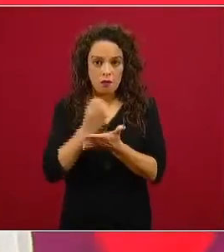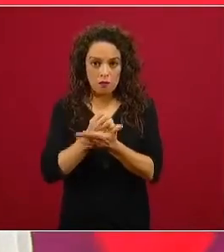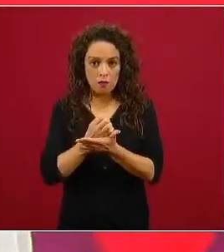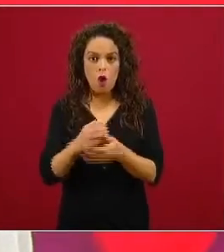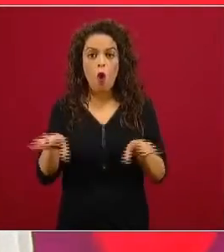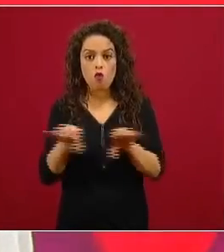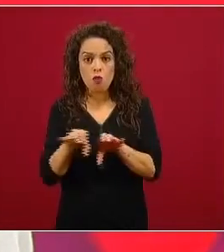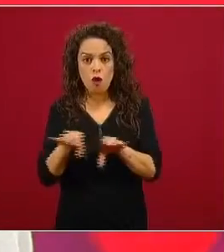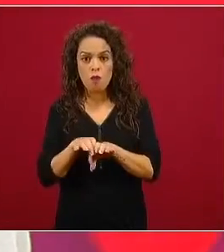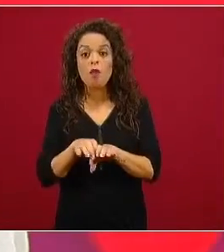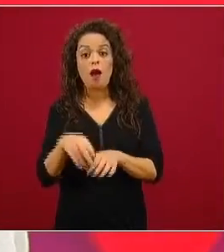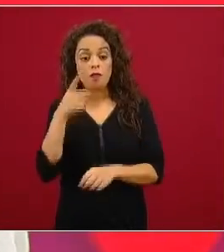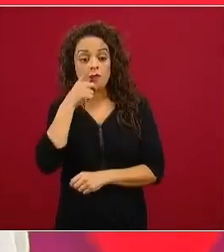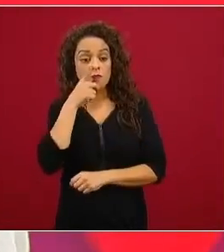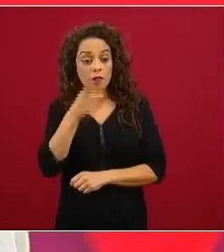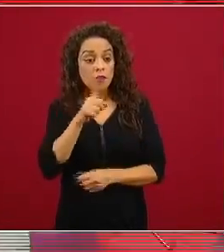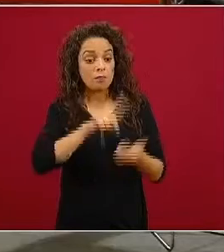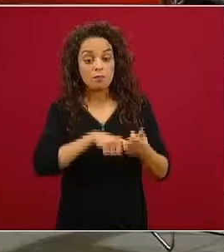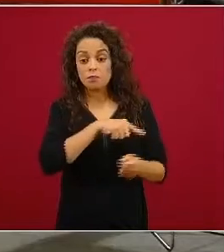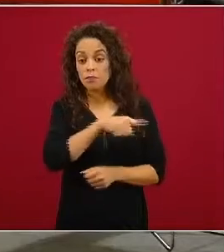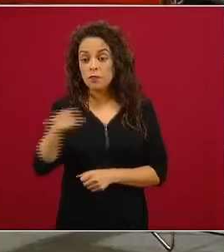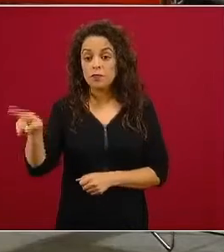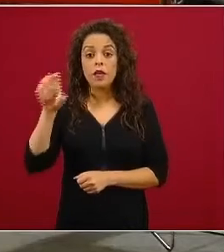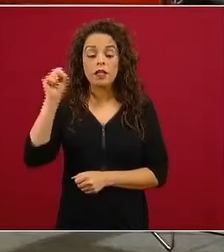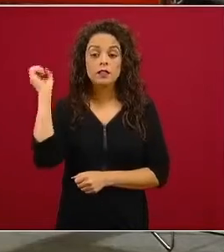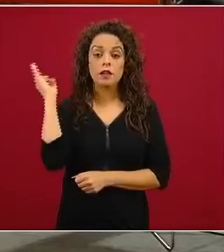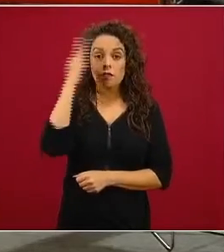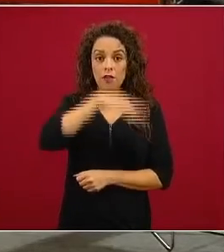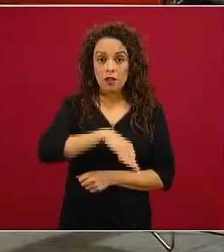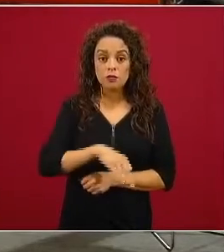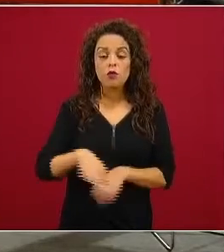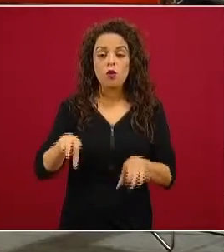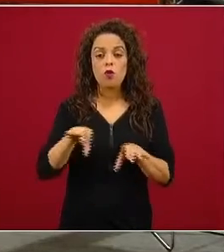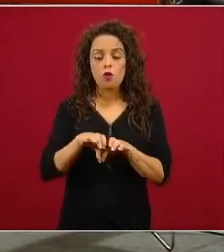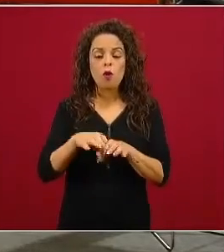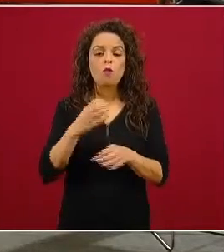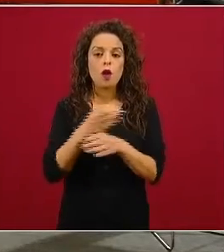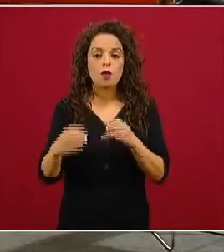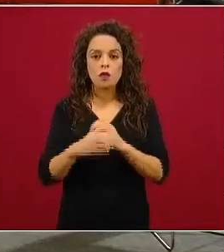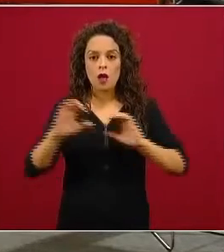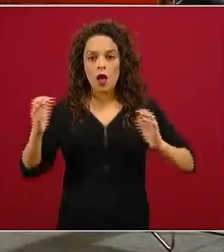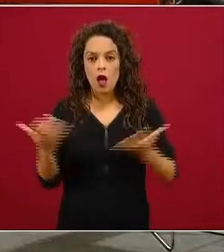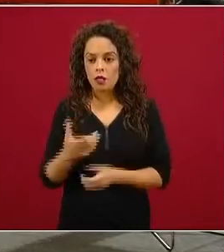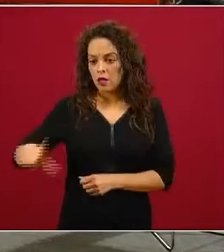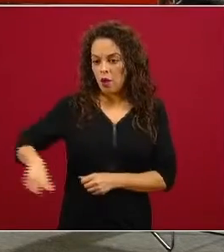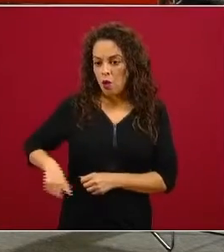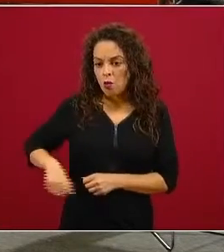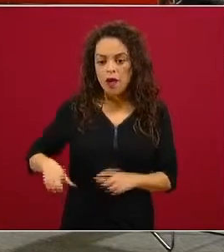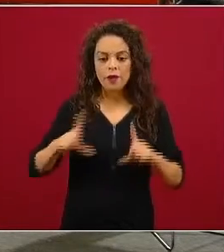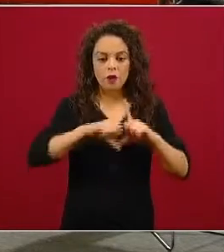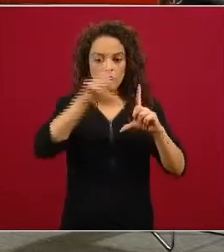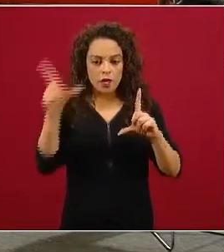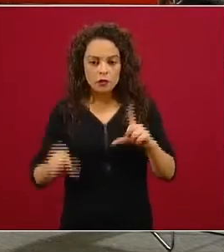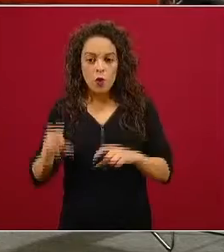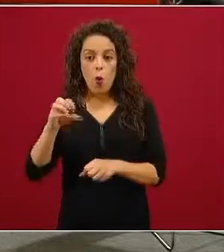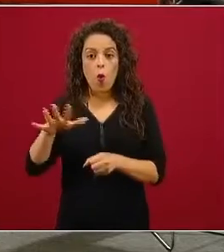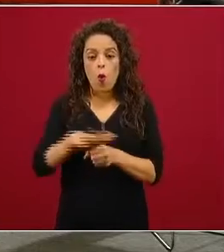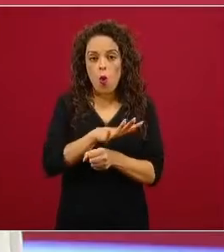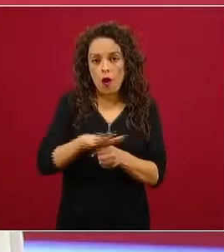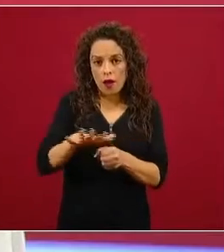y aprovechar la esfera pública, es decir, el acontecer de fenómenos que tienen que ver con la sociedad,